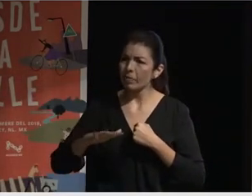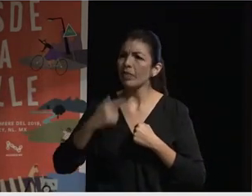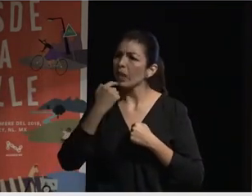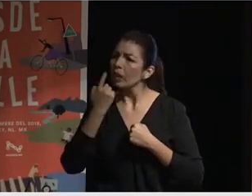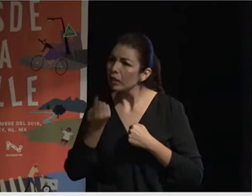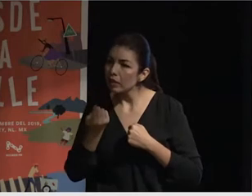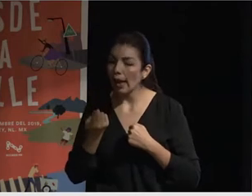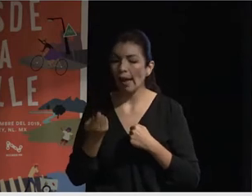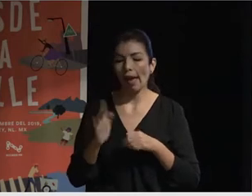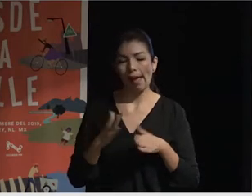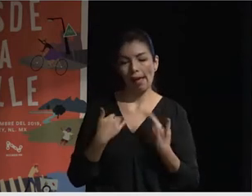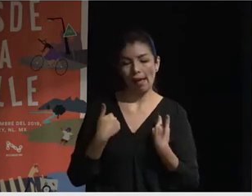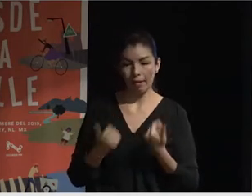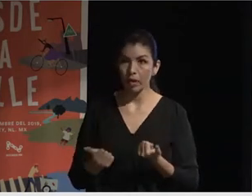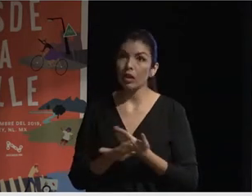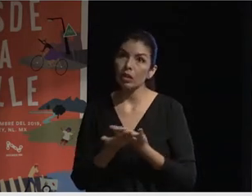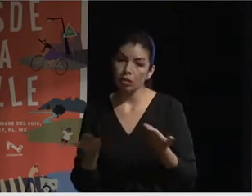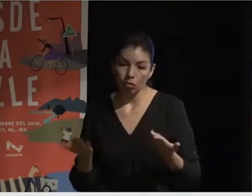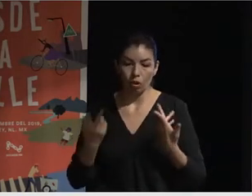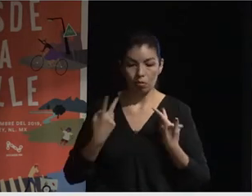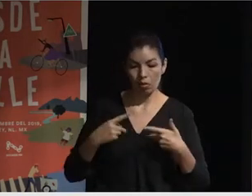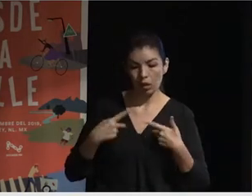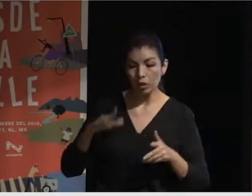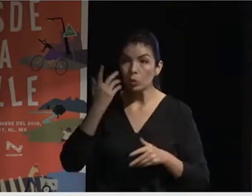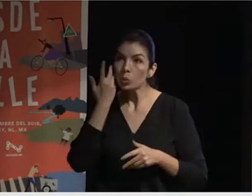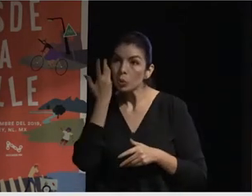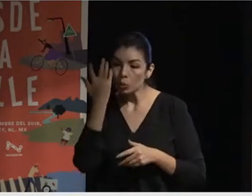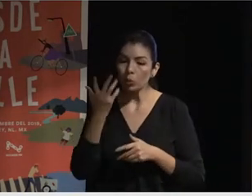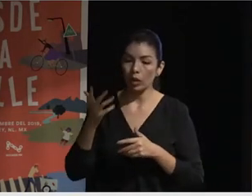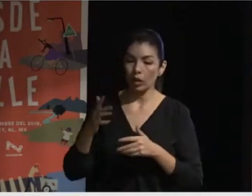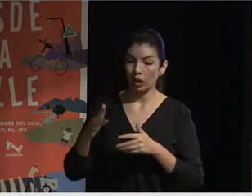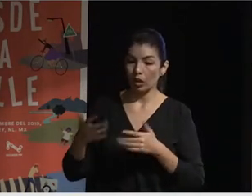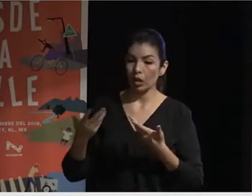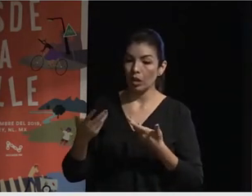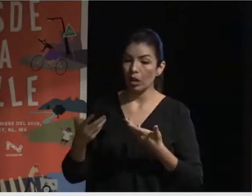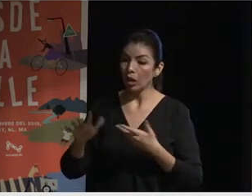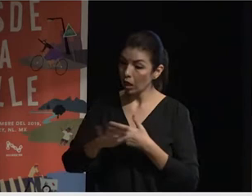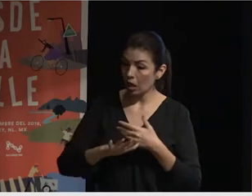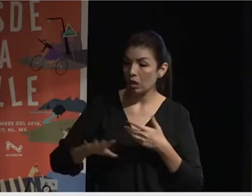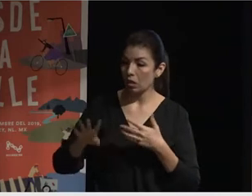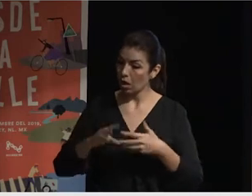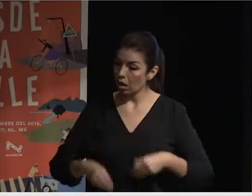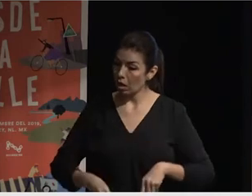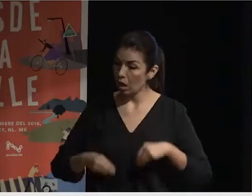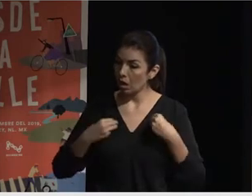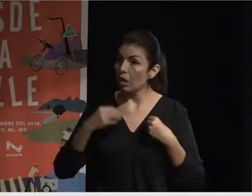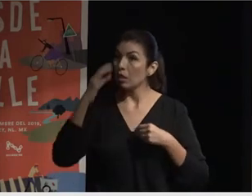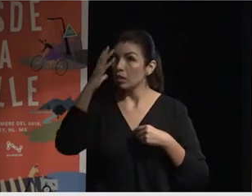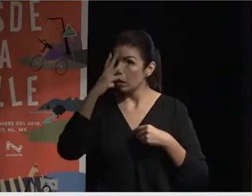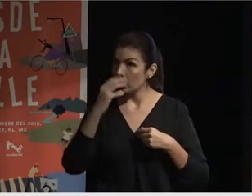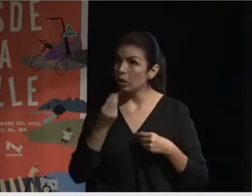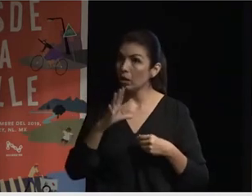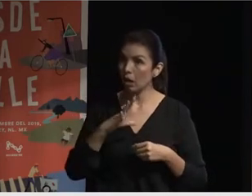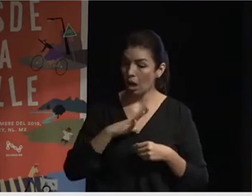confort, ciclovías, y están tomando el poder en las alcaldías, en los municipios de Canadá, y su acción